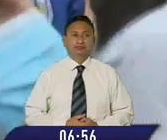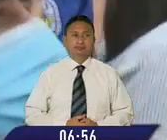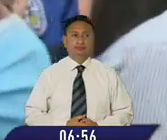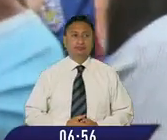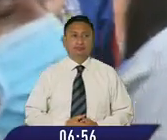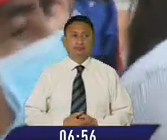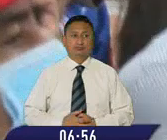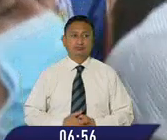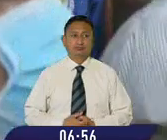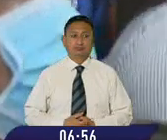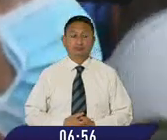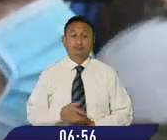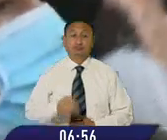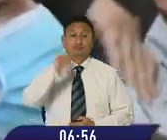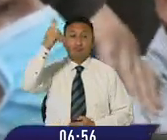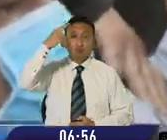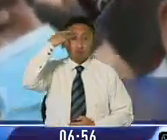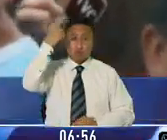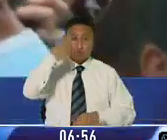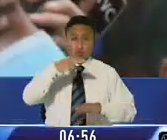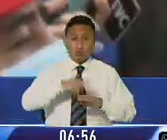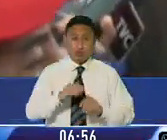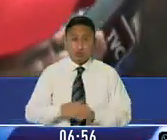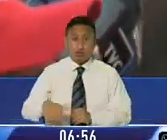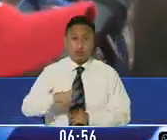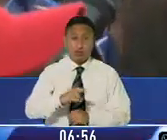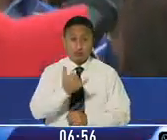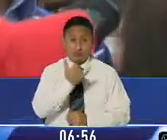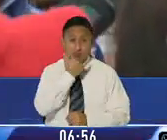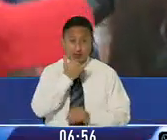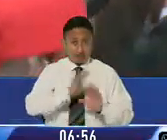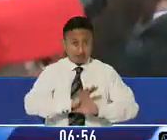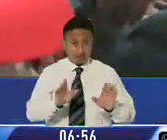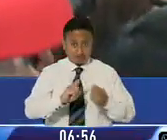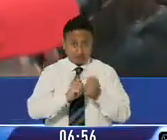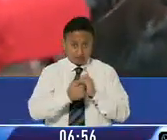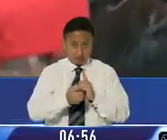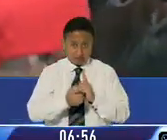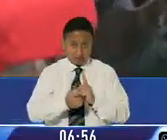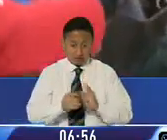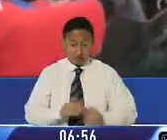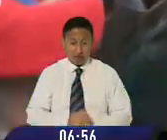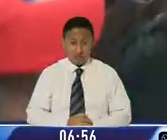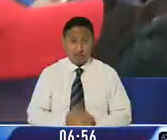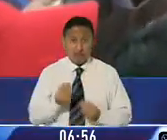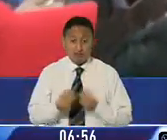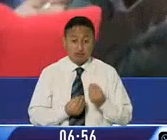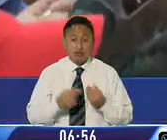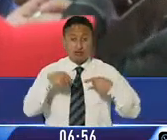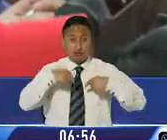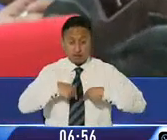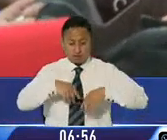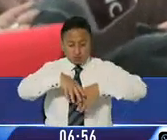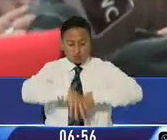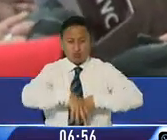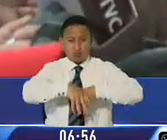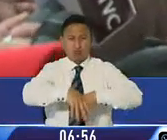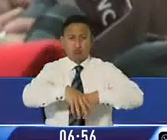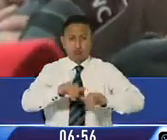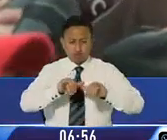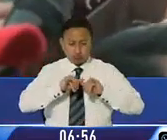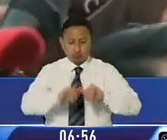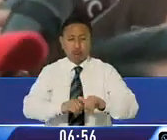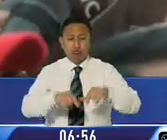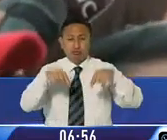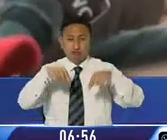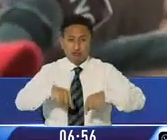Si el gobierno nacional no retrocede en sus políticas antiobreras, nos tendrán una vez más en